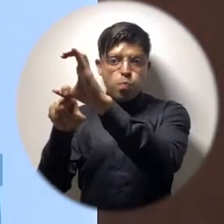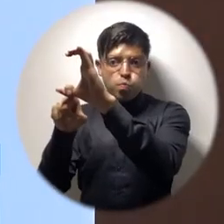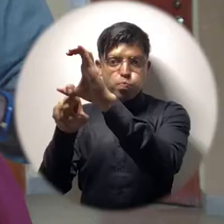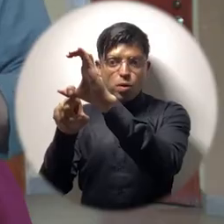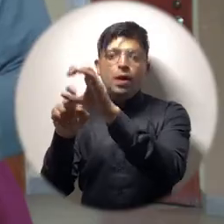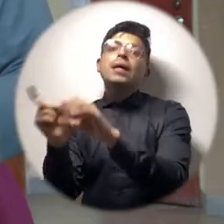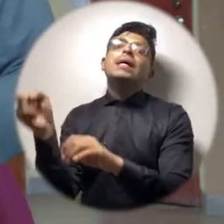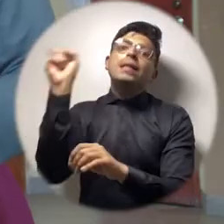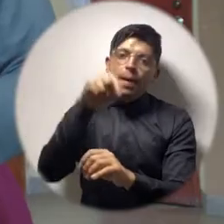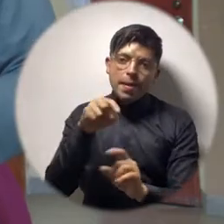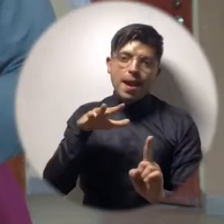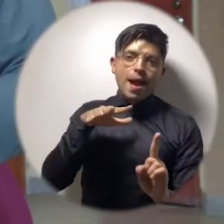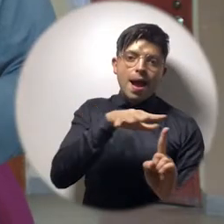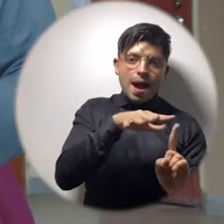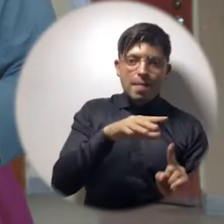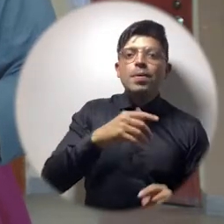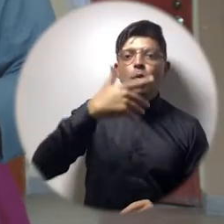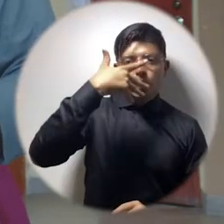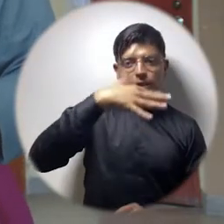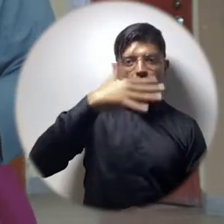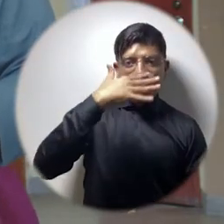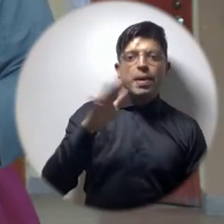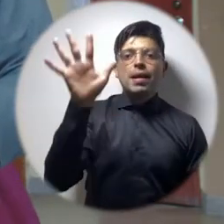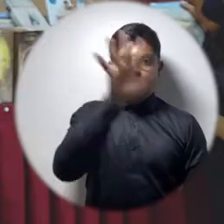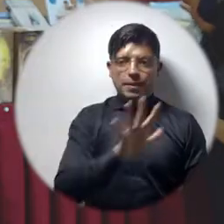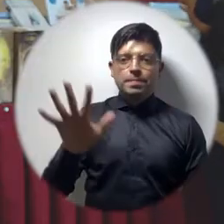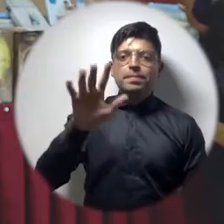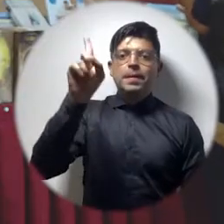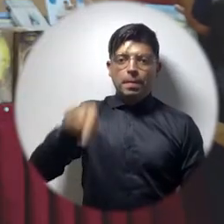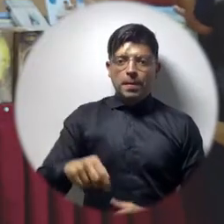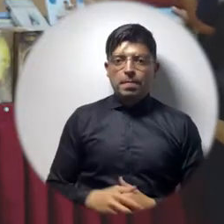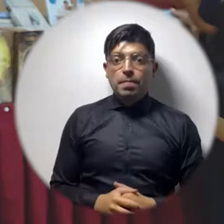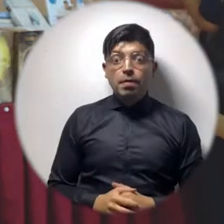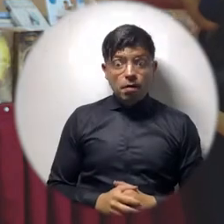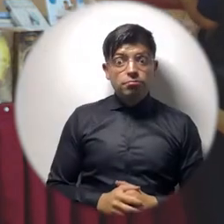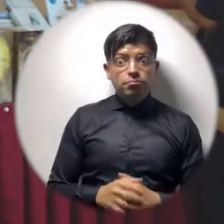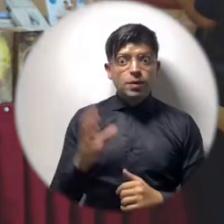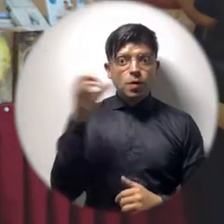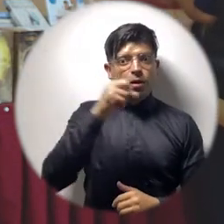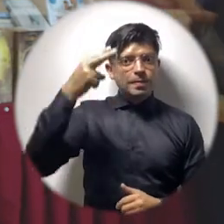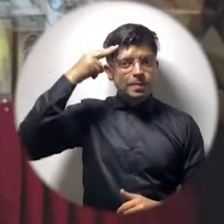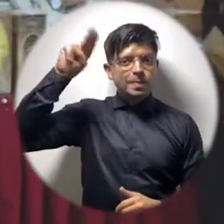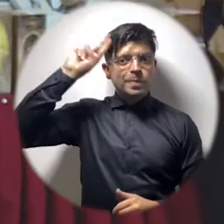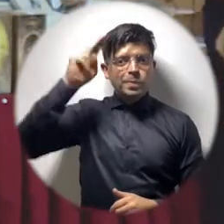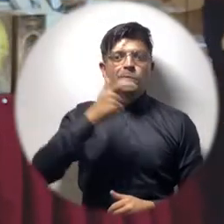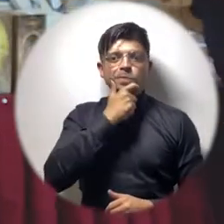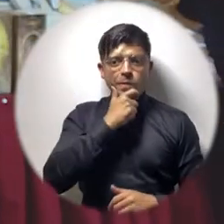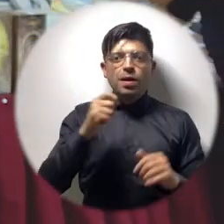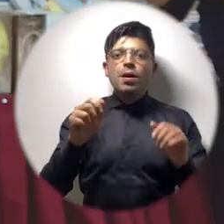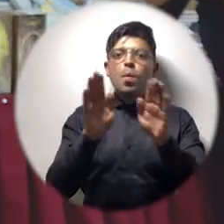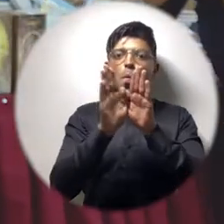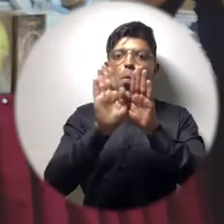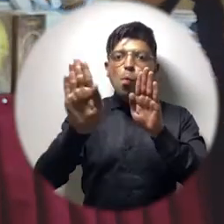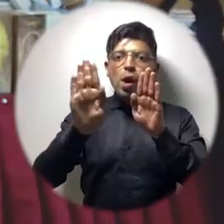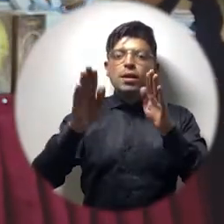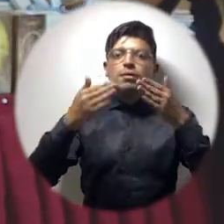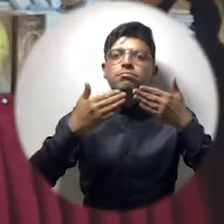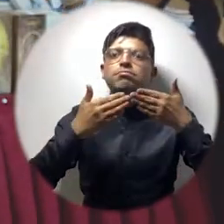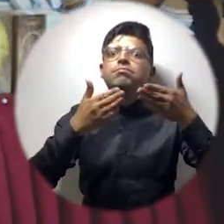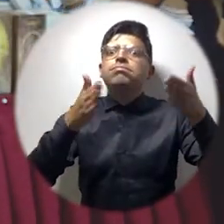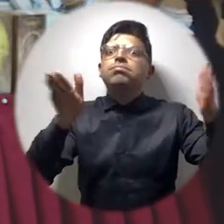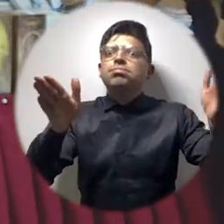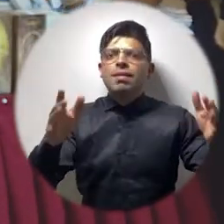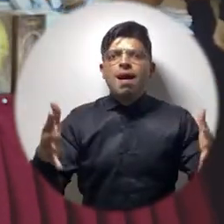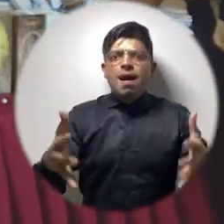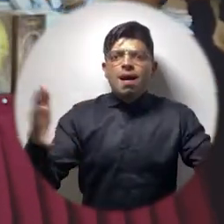sino también que tienen alguna incidencia en el departamento del Magdalena. Esto traduce en que es una abierta de puertas grandísima, no solo